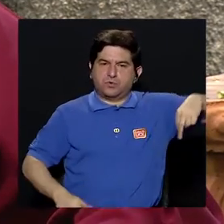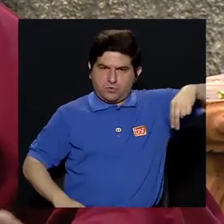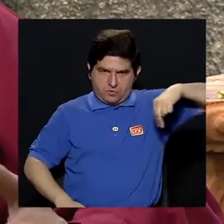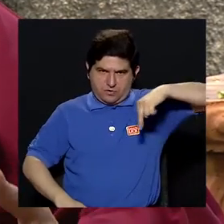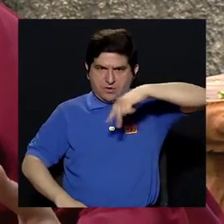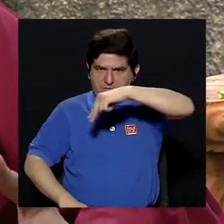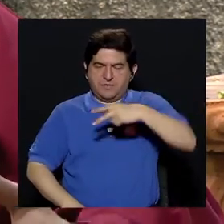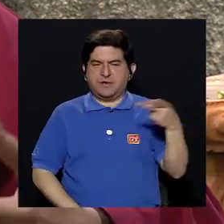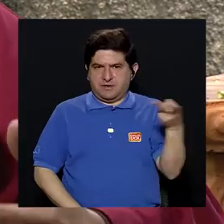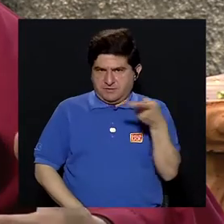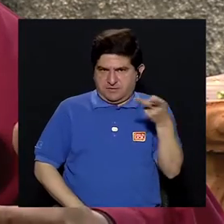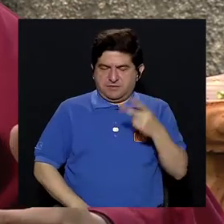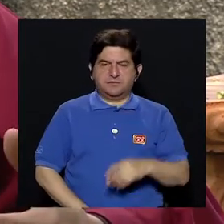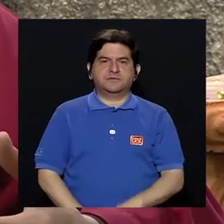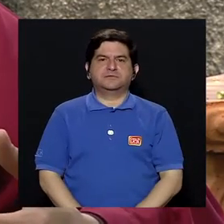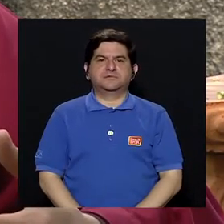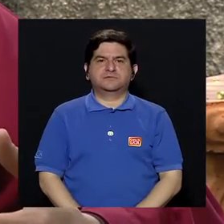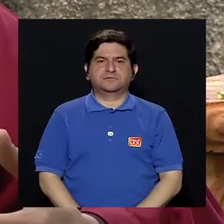peatones,